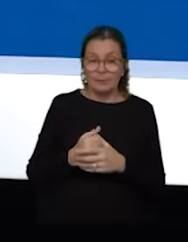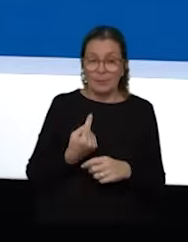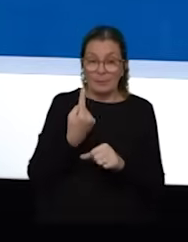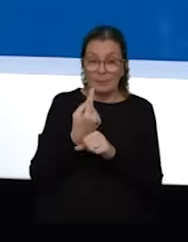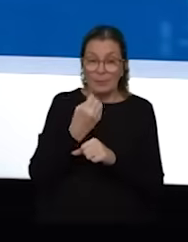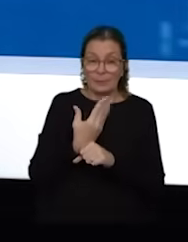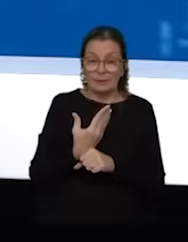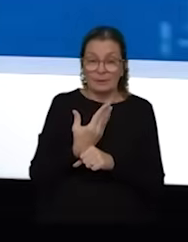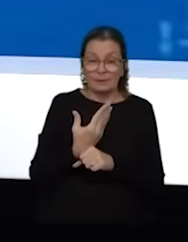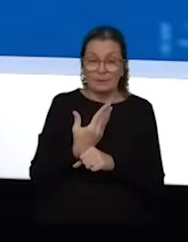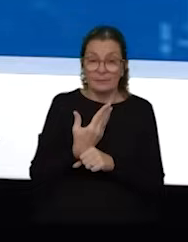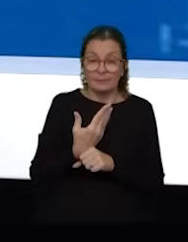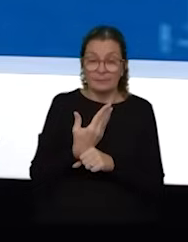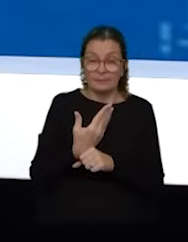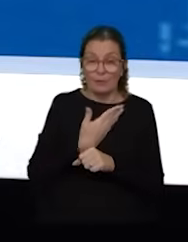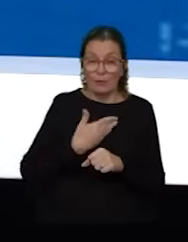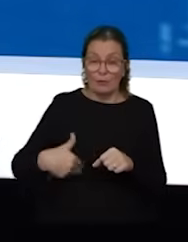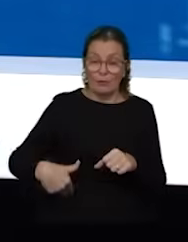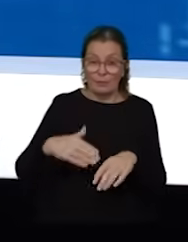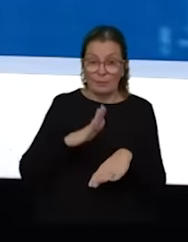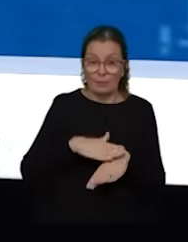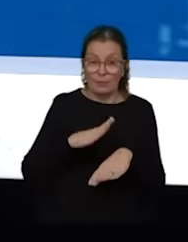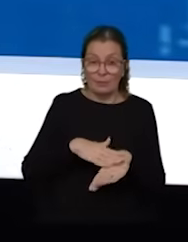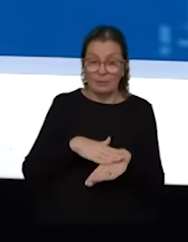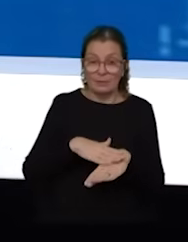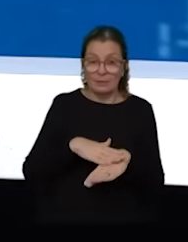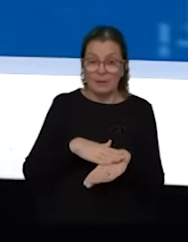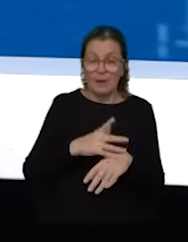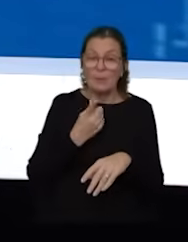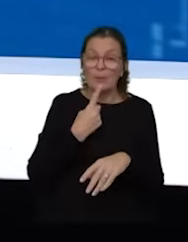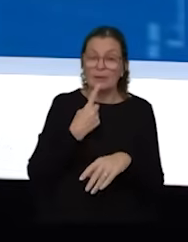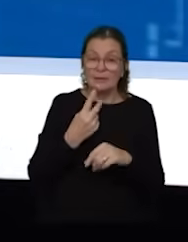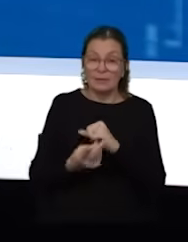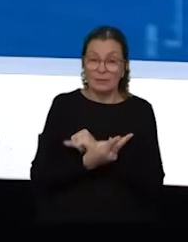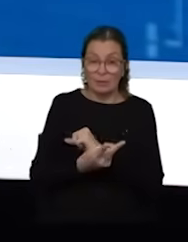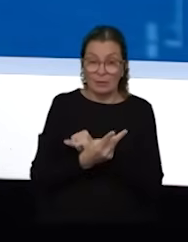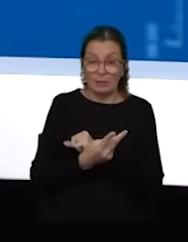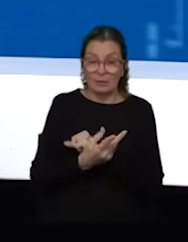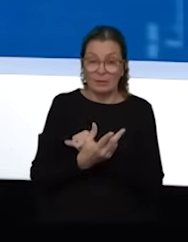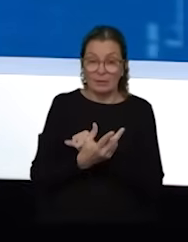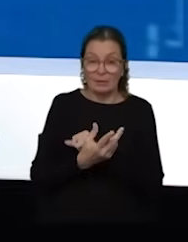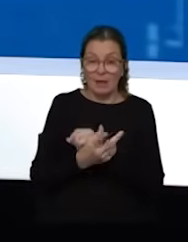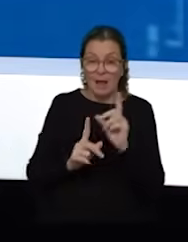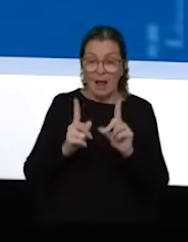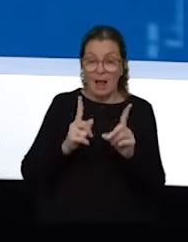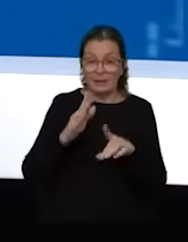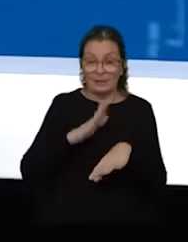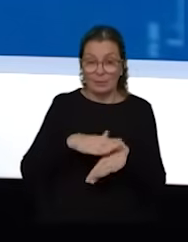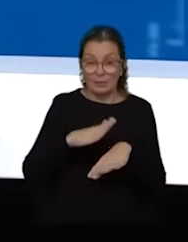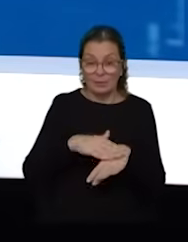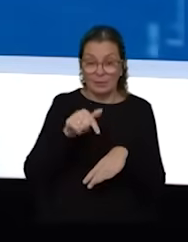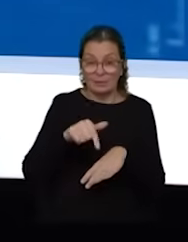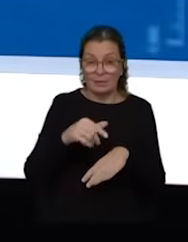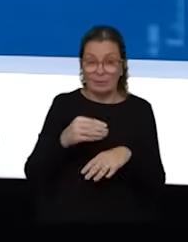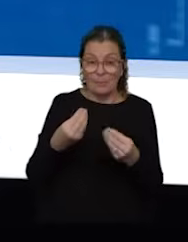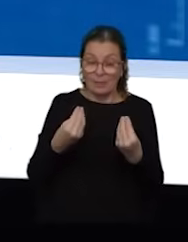lugar porque el gobierno es responsable de gestionar la política de seguridad es decir alguien se tiene que hacer responsable de esto que